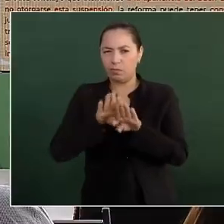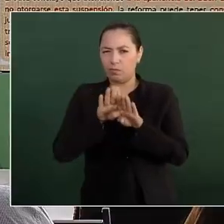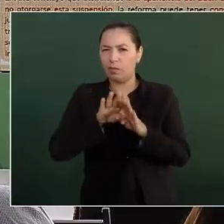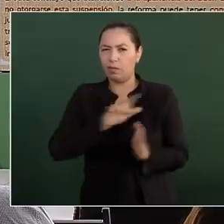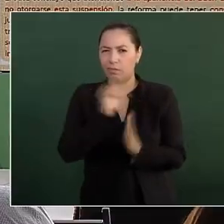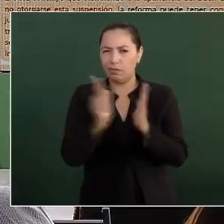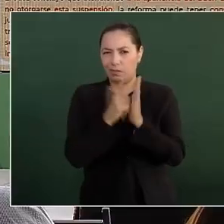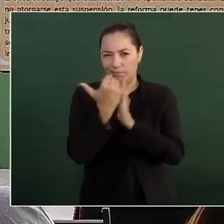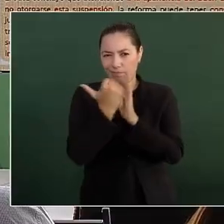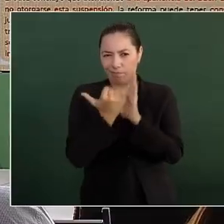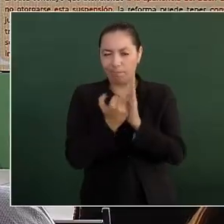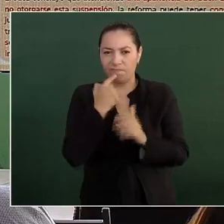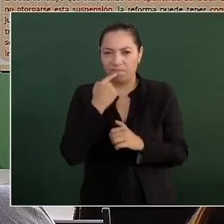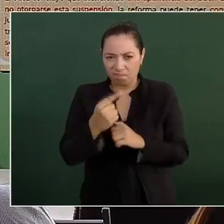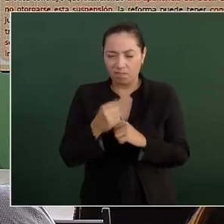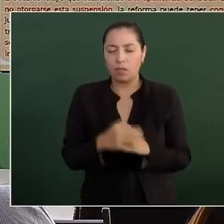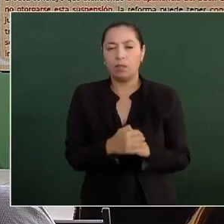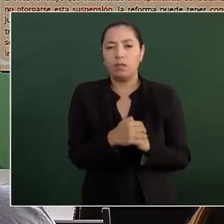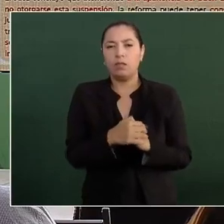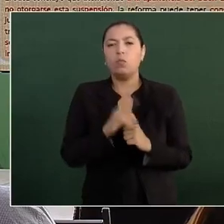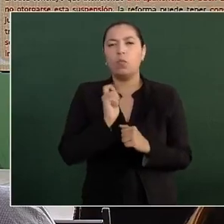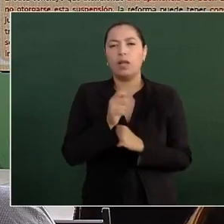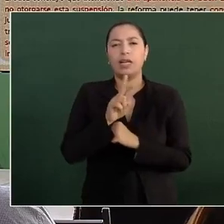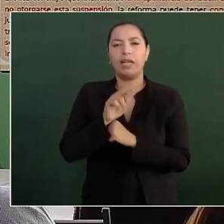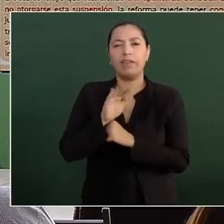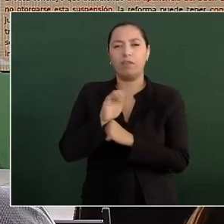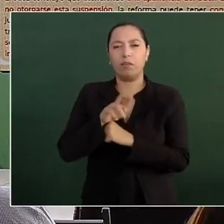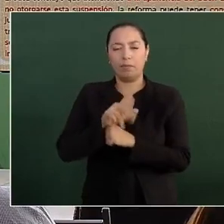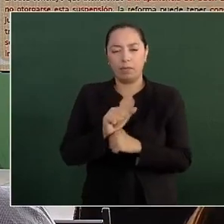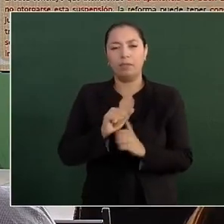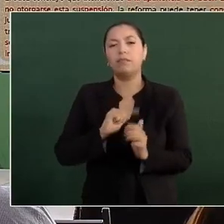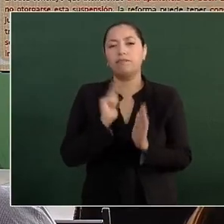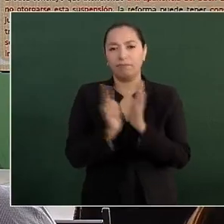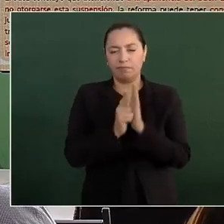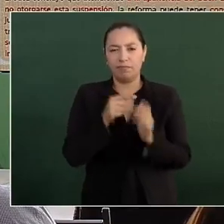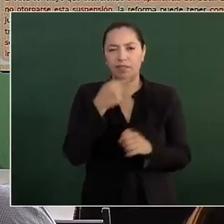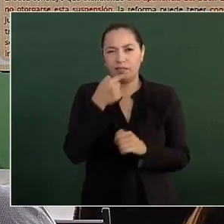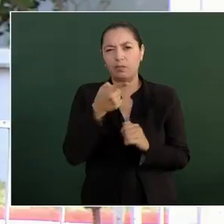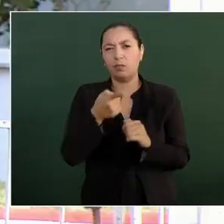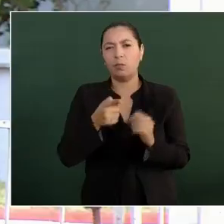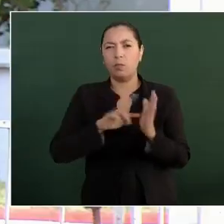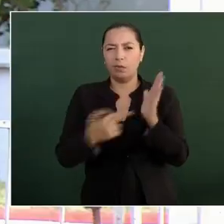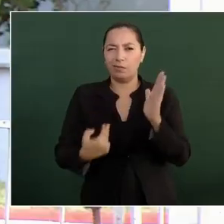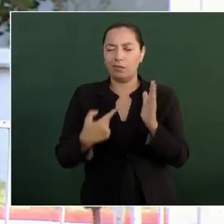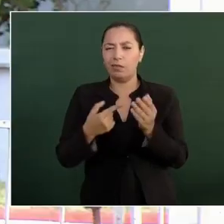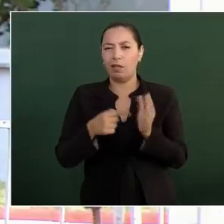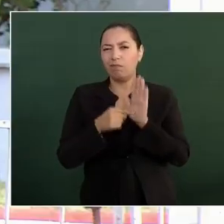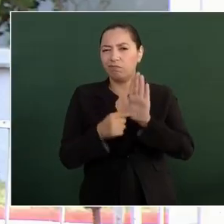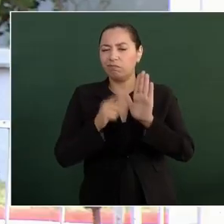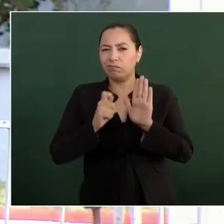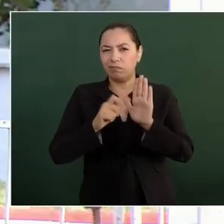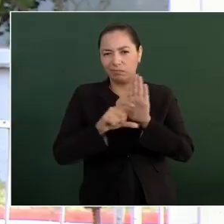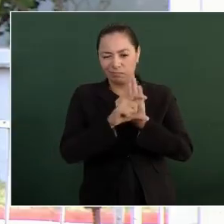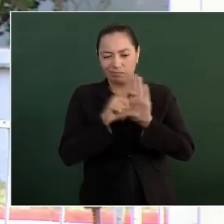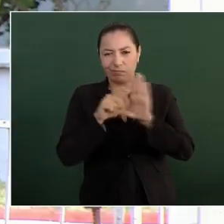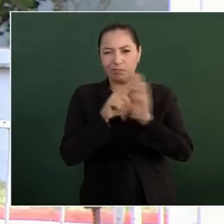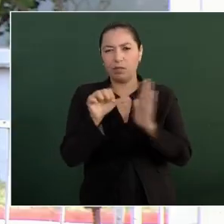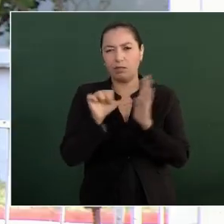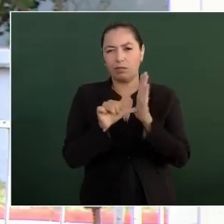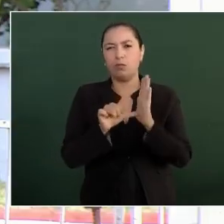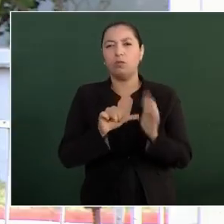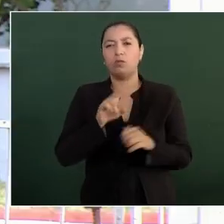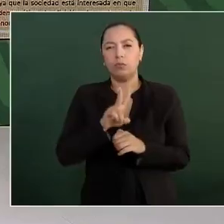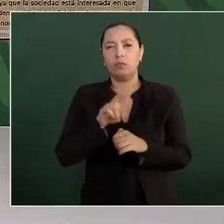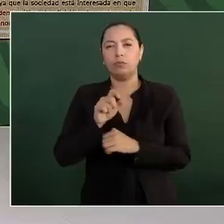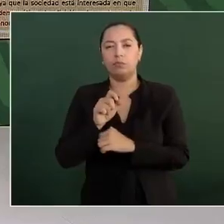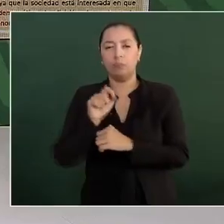trata de la reforma por el decreto por el que se adiciona un párrafo al artículo 224